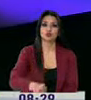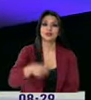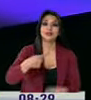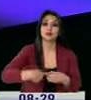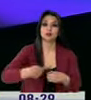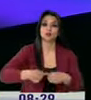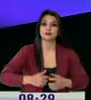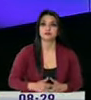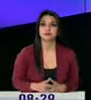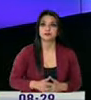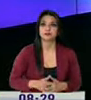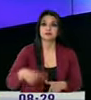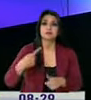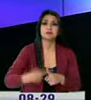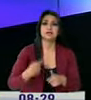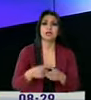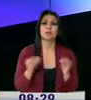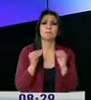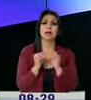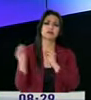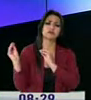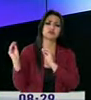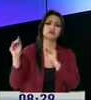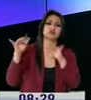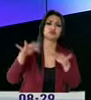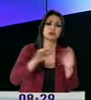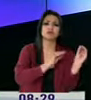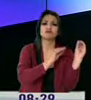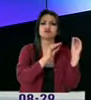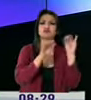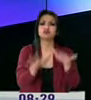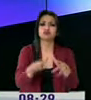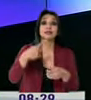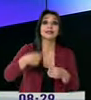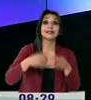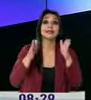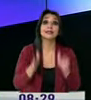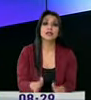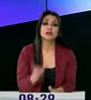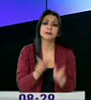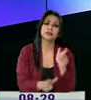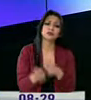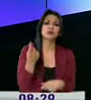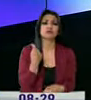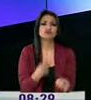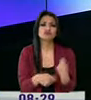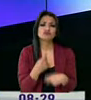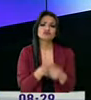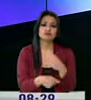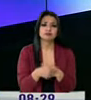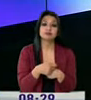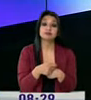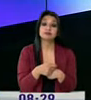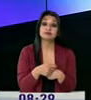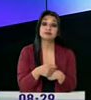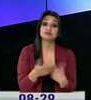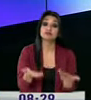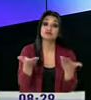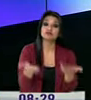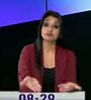el mercado que mayor cantidad de quiteños o de comerciantes de la comida